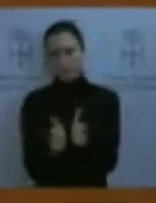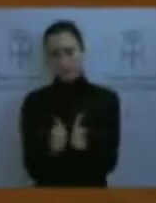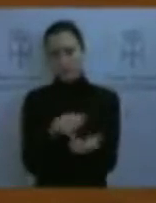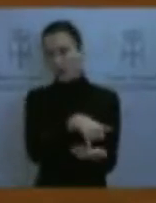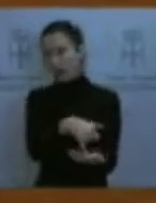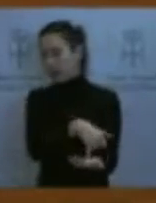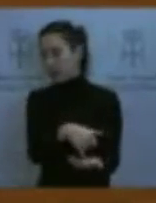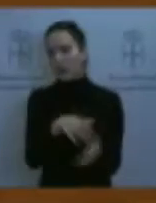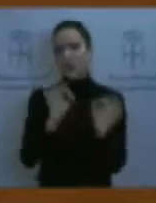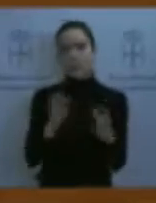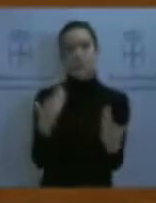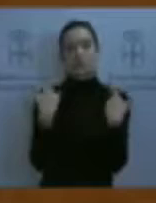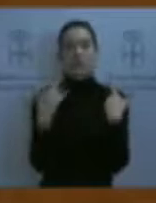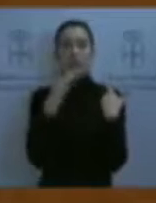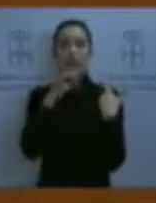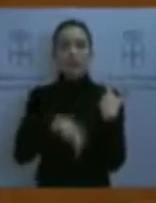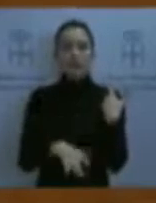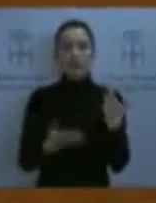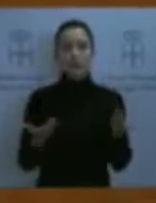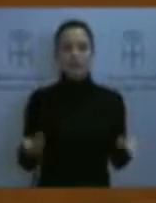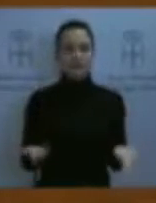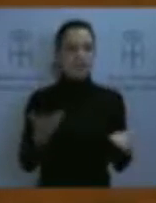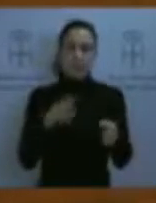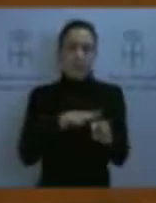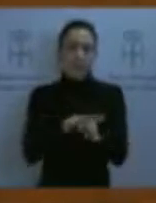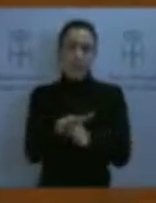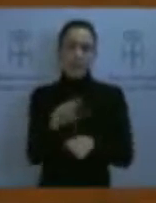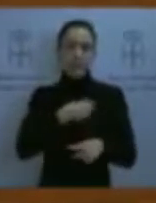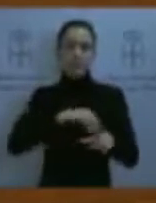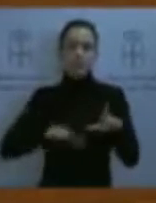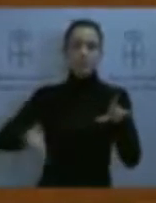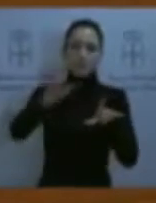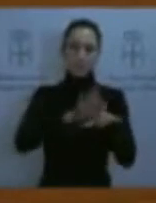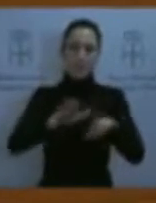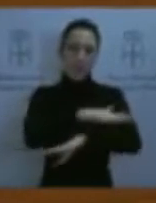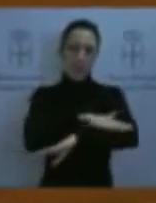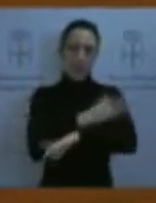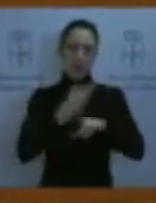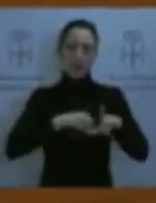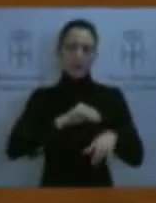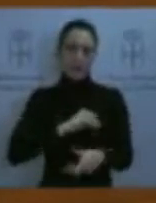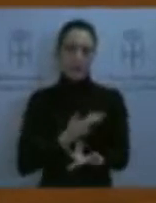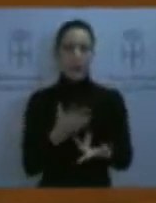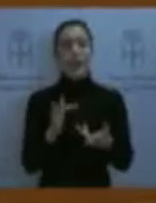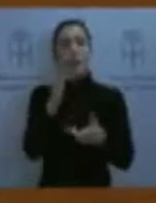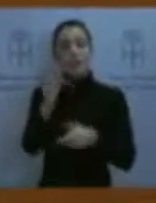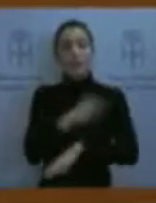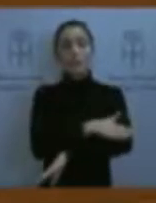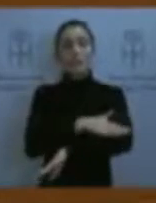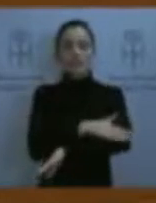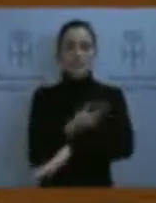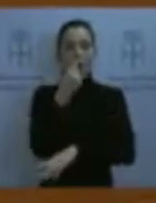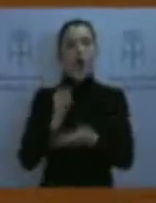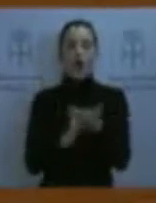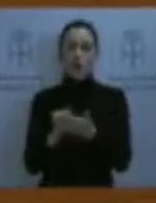dentro del ámbito estatal, por lo tanto, eso del Ministerio de Agricultura, y está en estos momentos en manos del Partido Popular. Estamos viendo